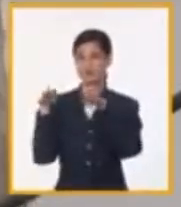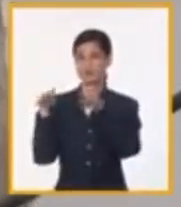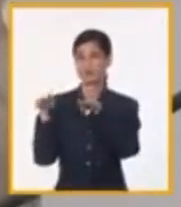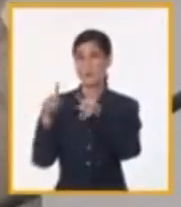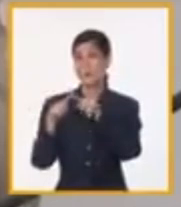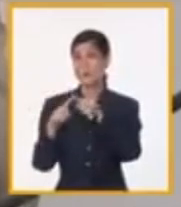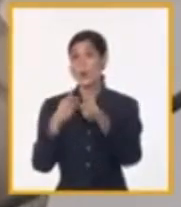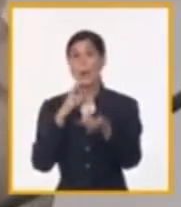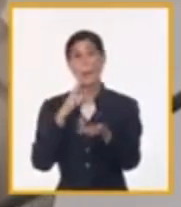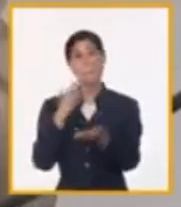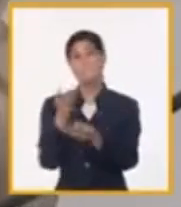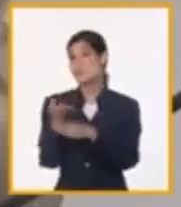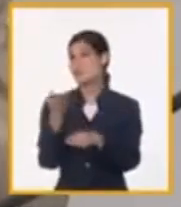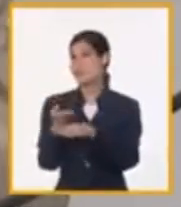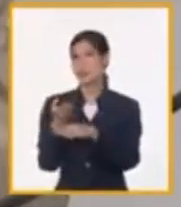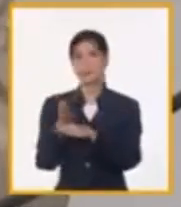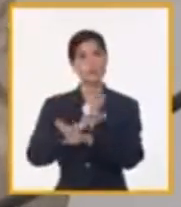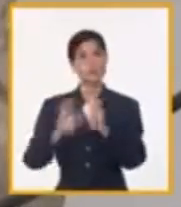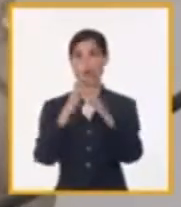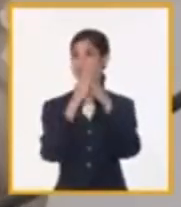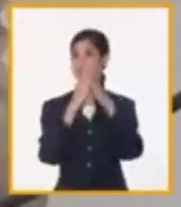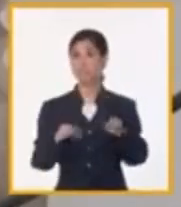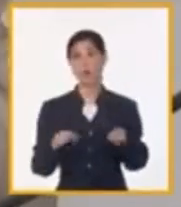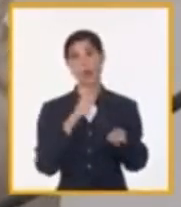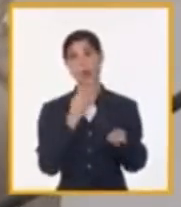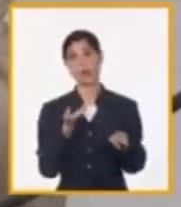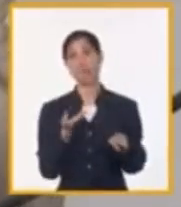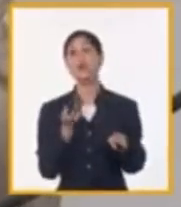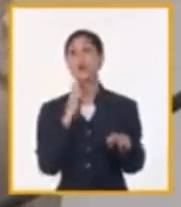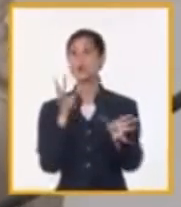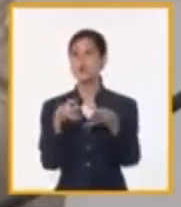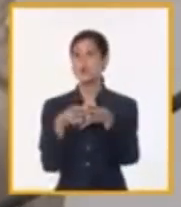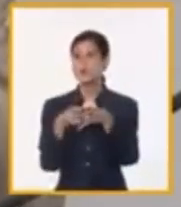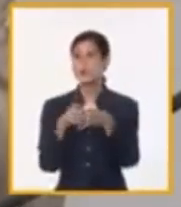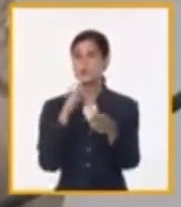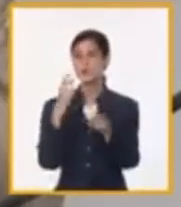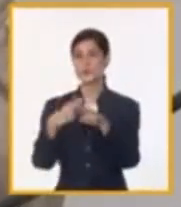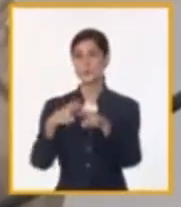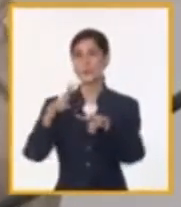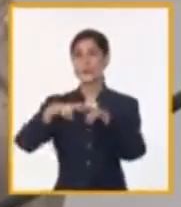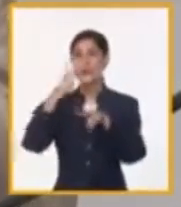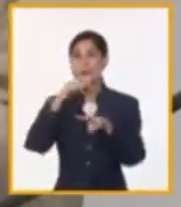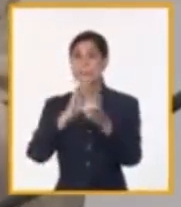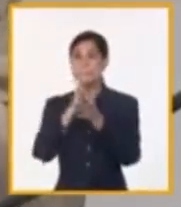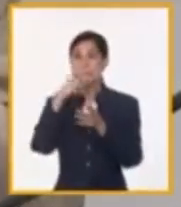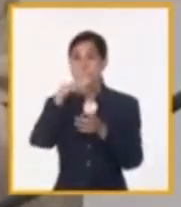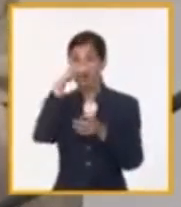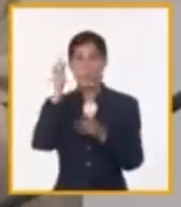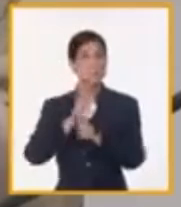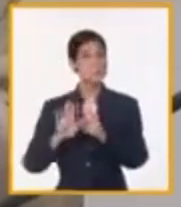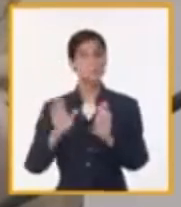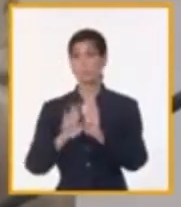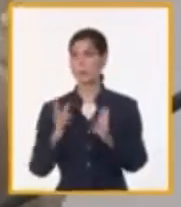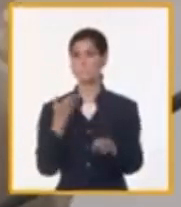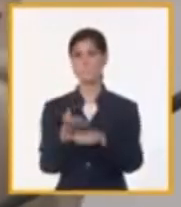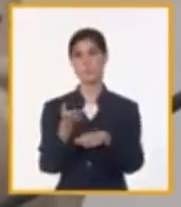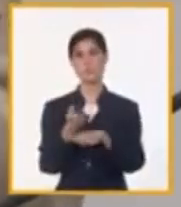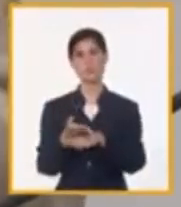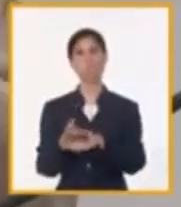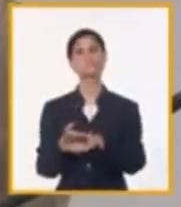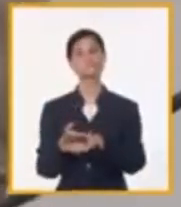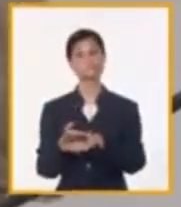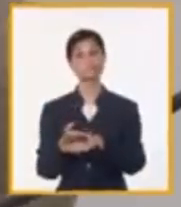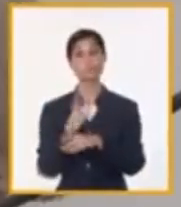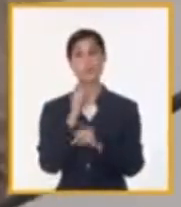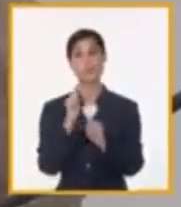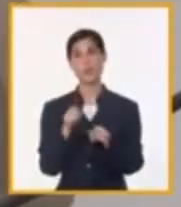acuerdo de cese del fuego con jamas para que los eh prisioneros que jamás capturó en su